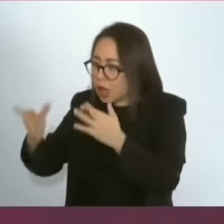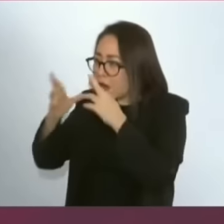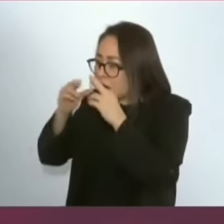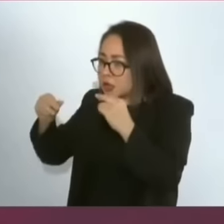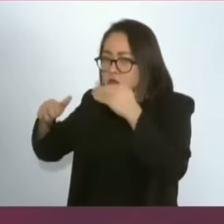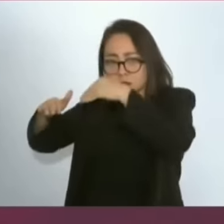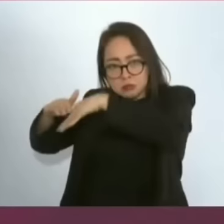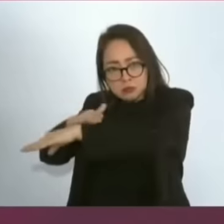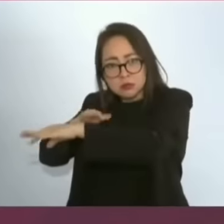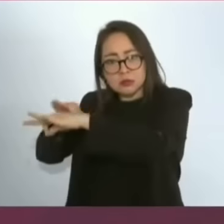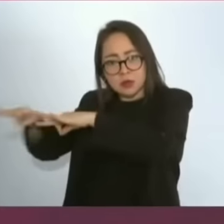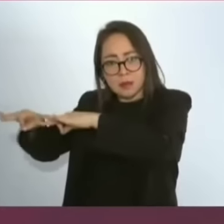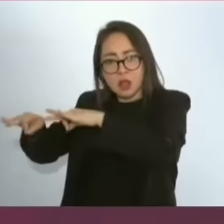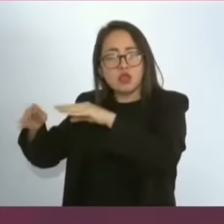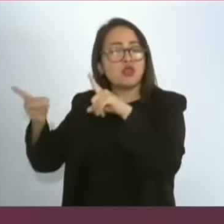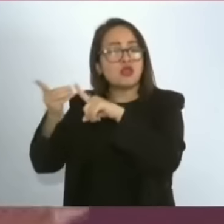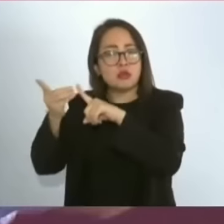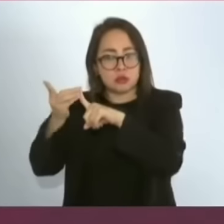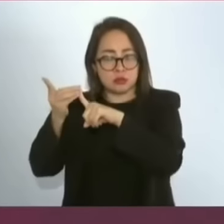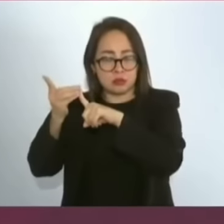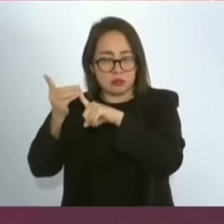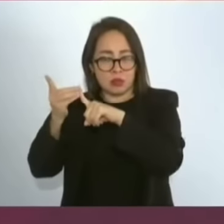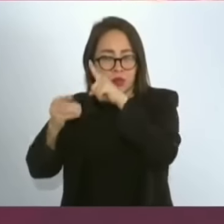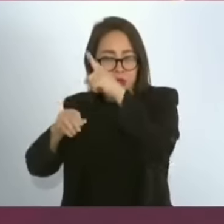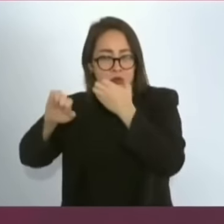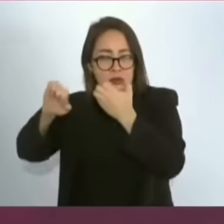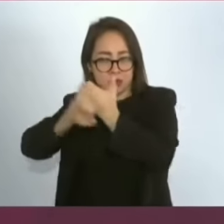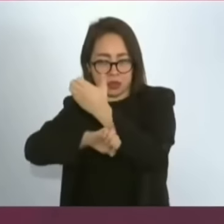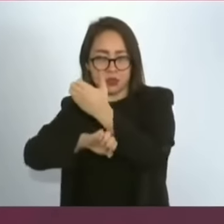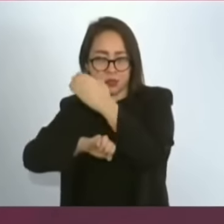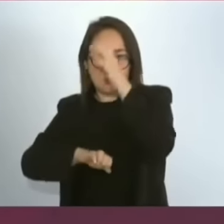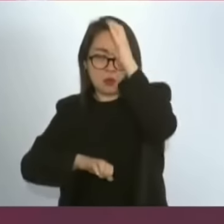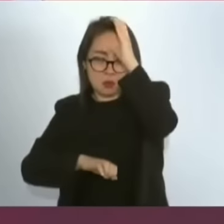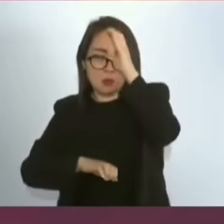allá a Coahuila para darles empleo, porque la situación